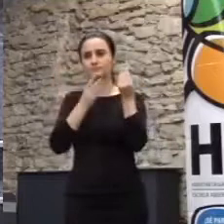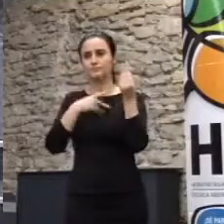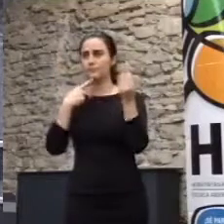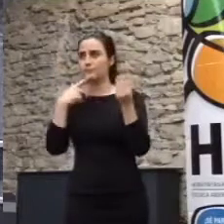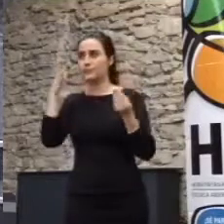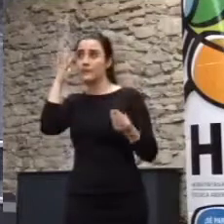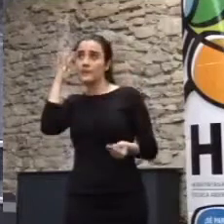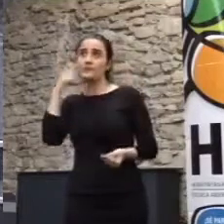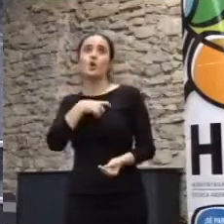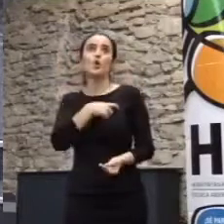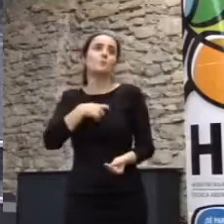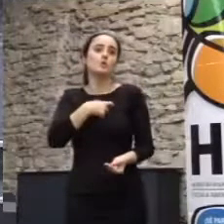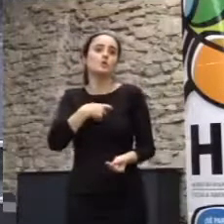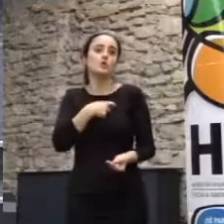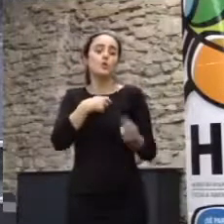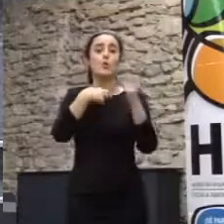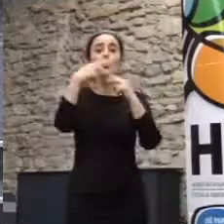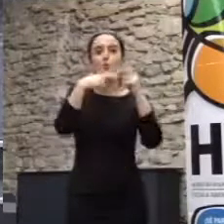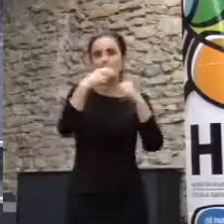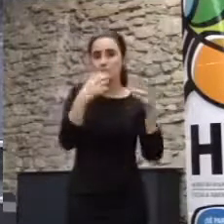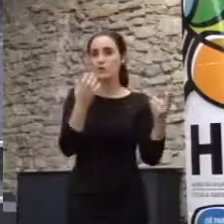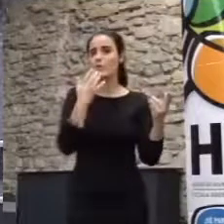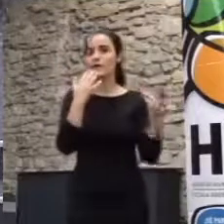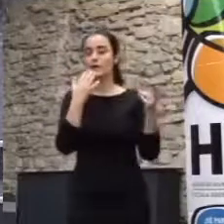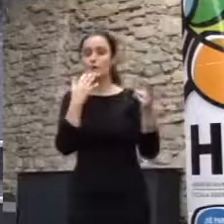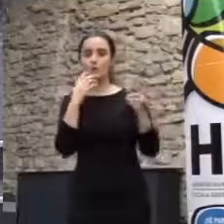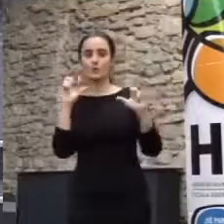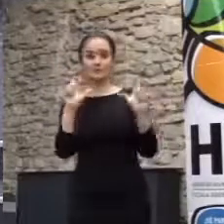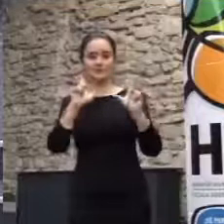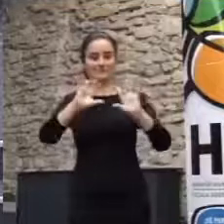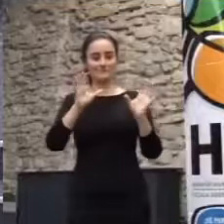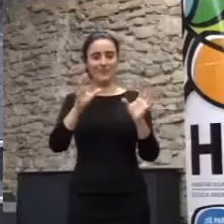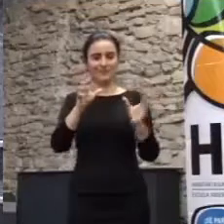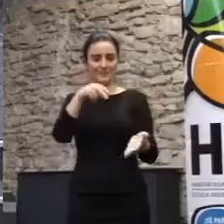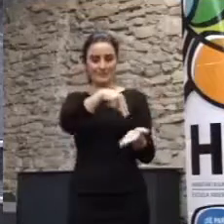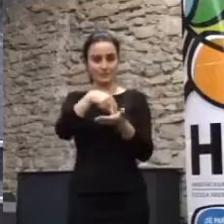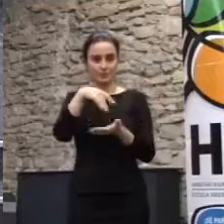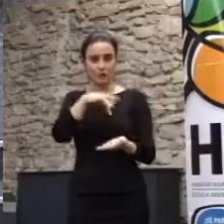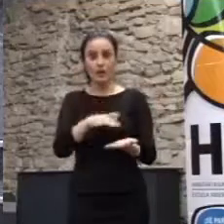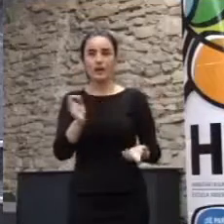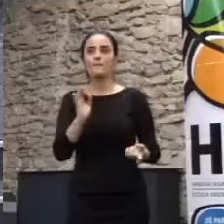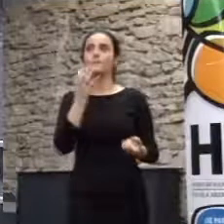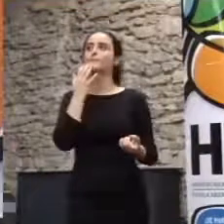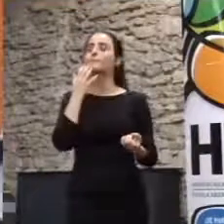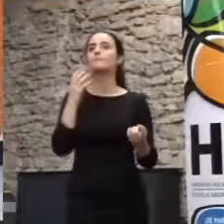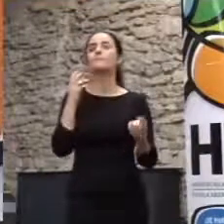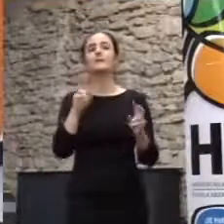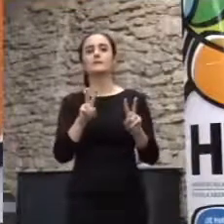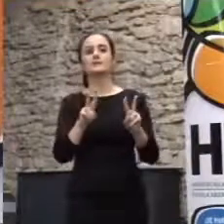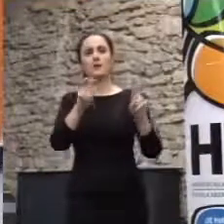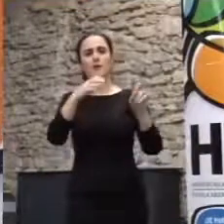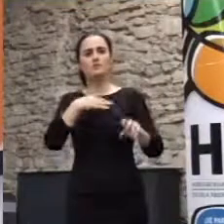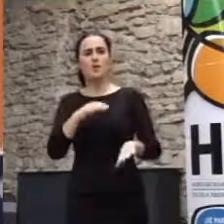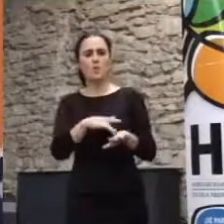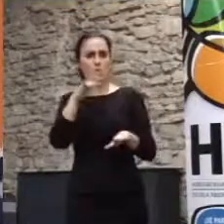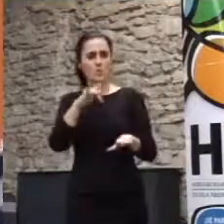una comisión de urbanismo con los medios de comunicación presentes, con temas que son espinosos y